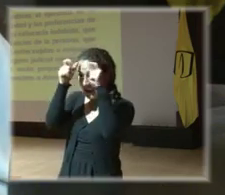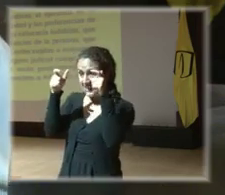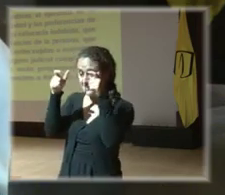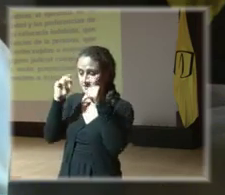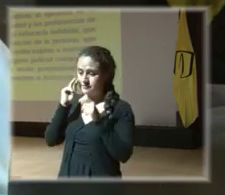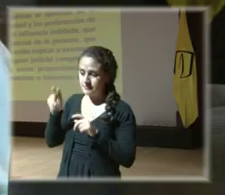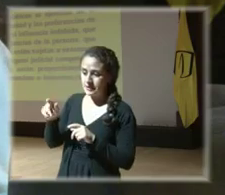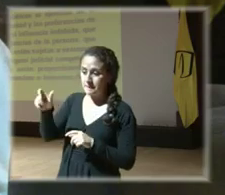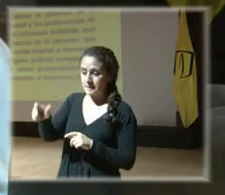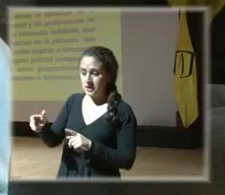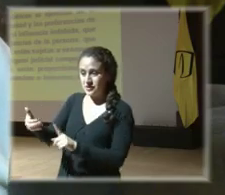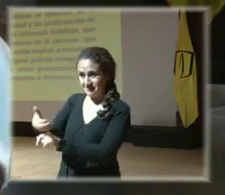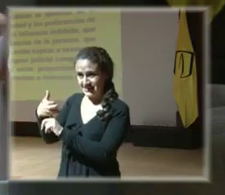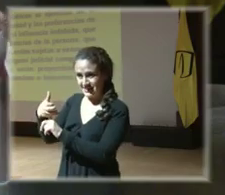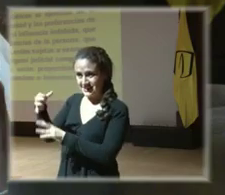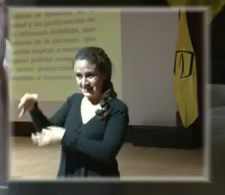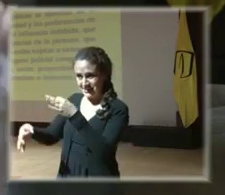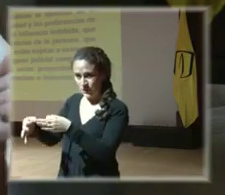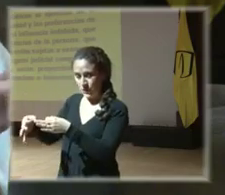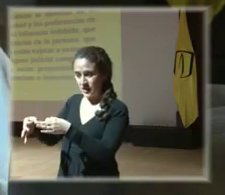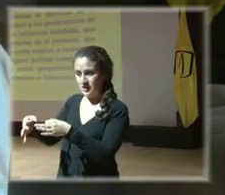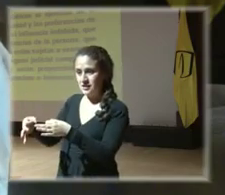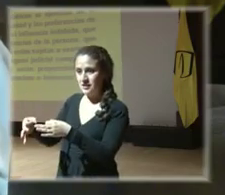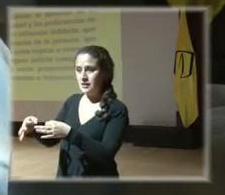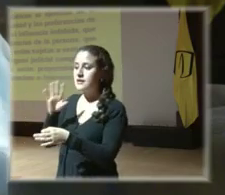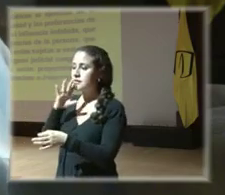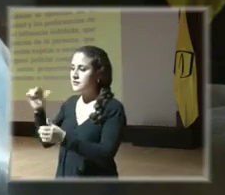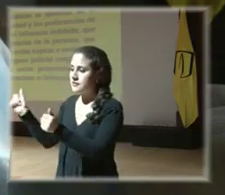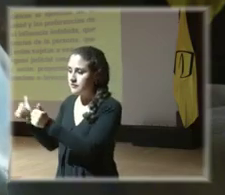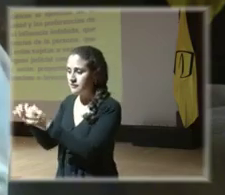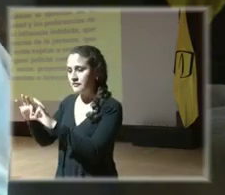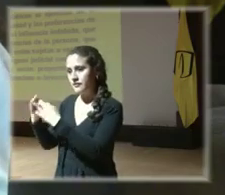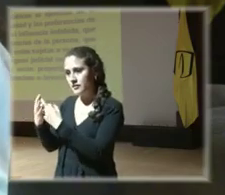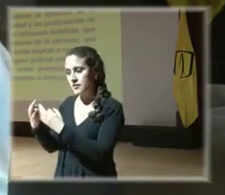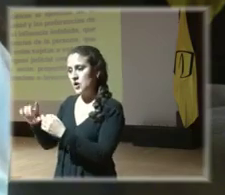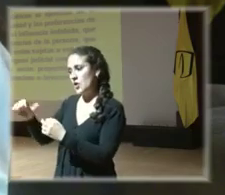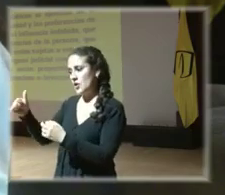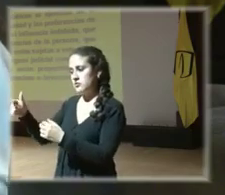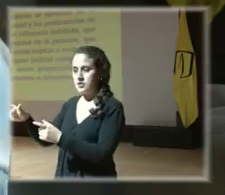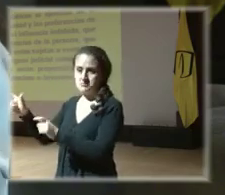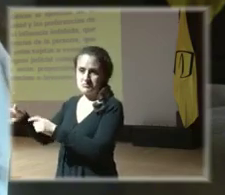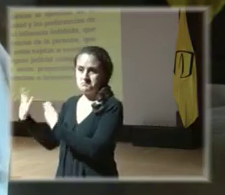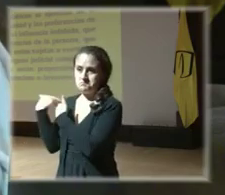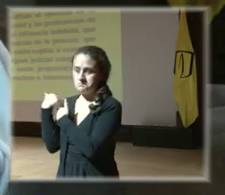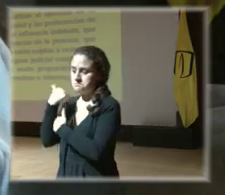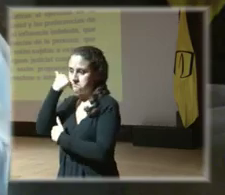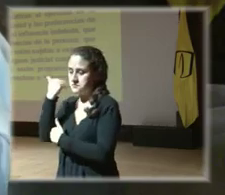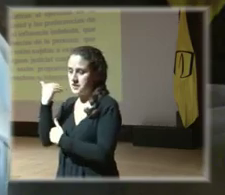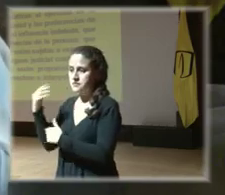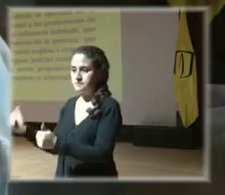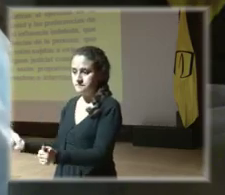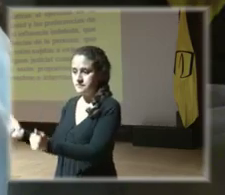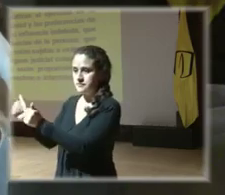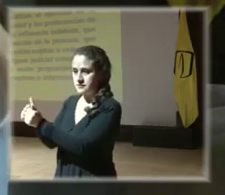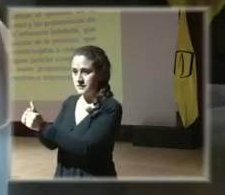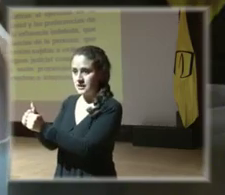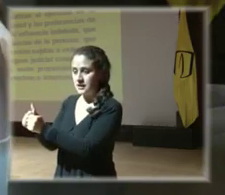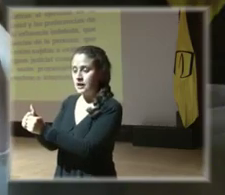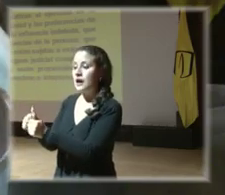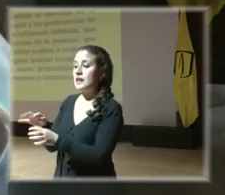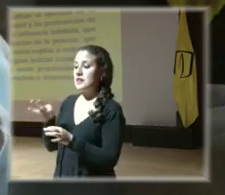persona bajo medidas de seguridad, que un familiar o otra persona responsable, una vez que se termina